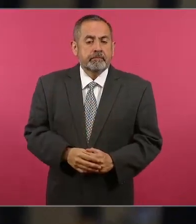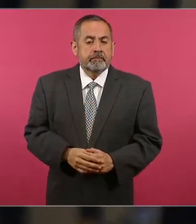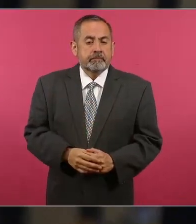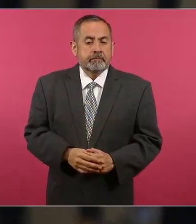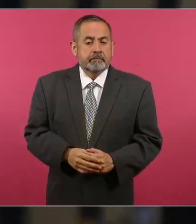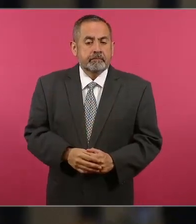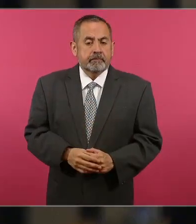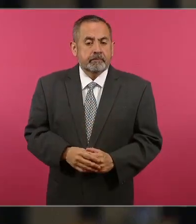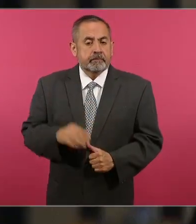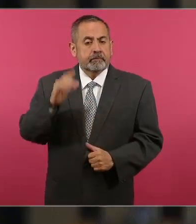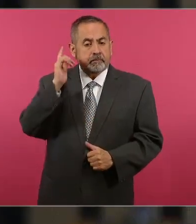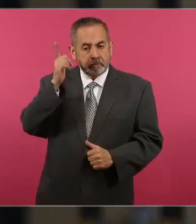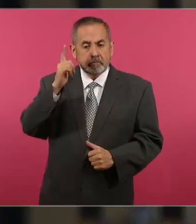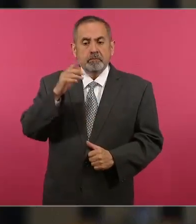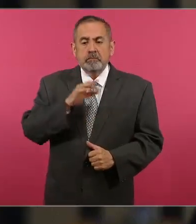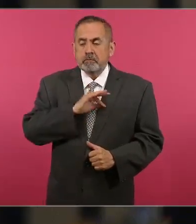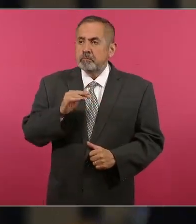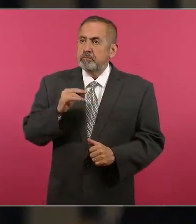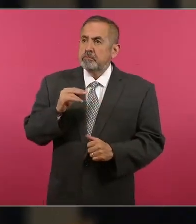Ojalá que se me logre venir.